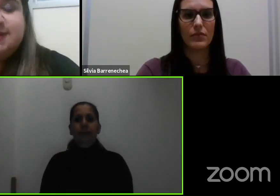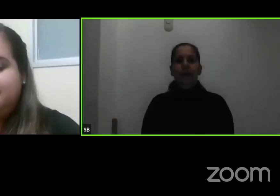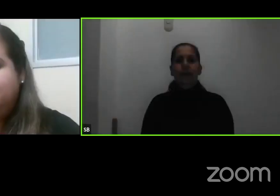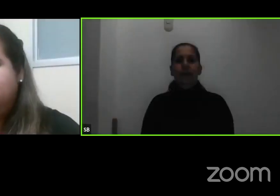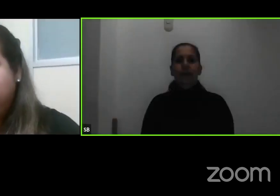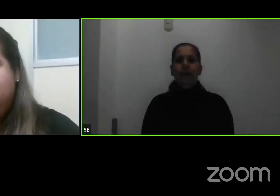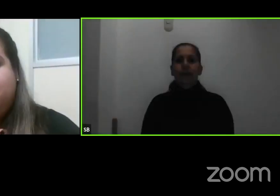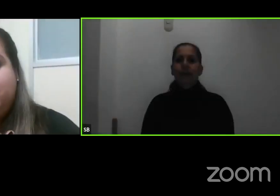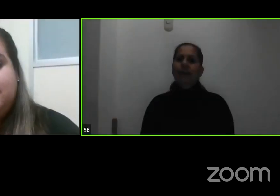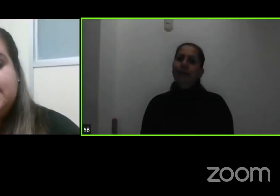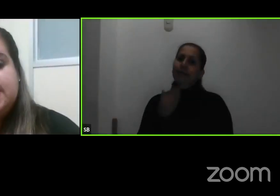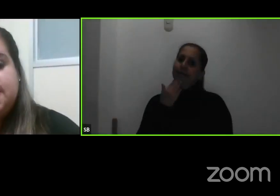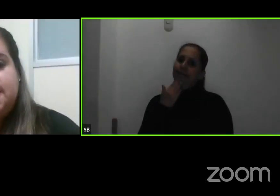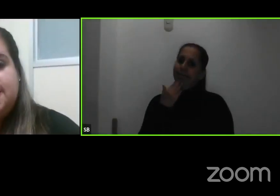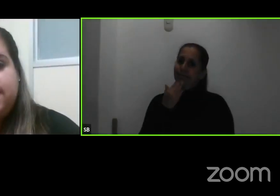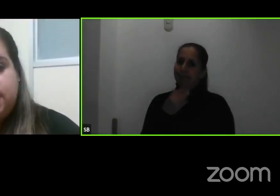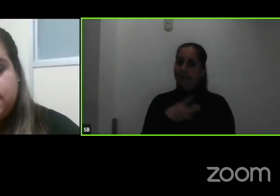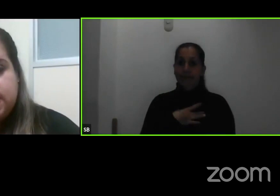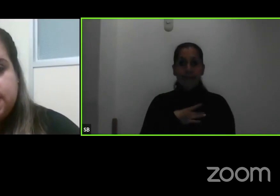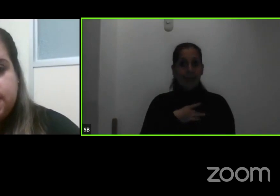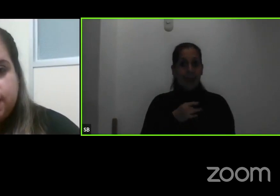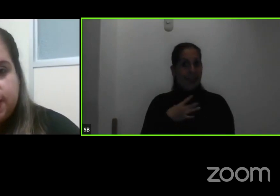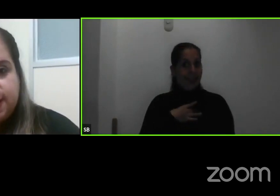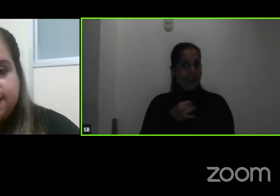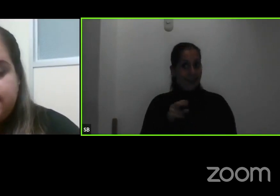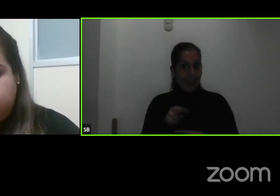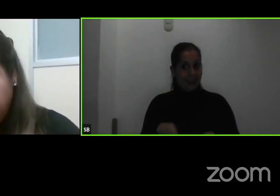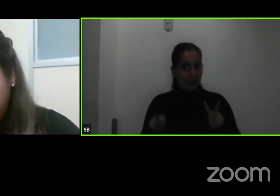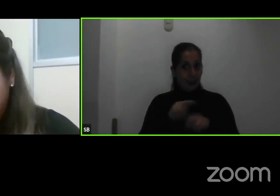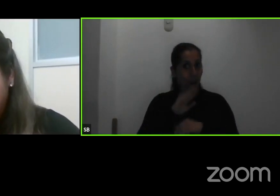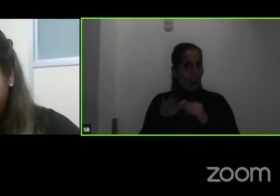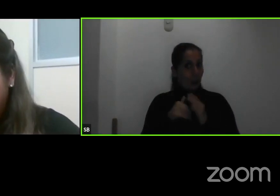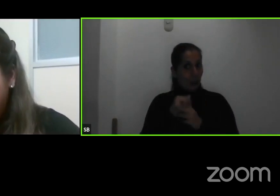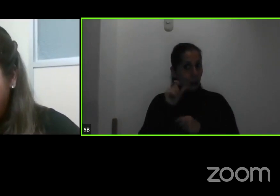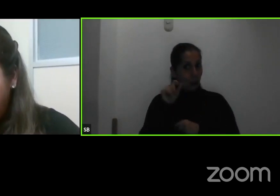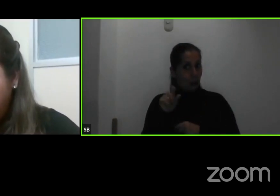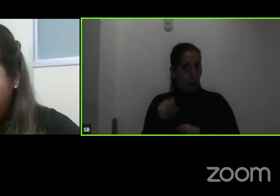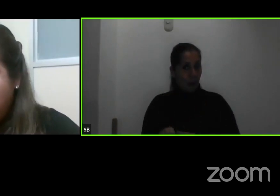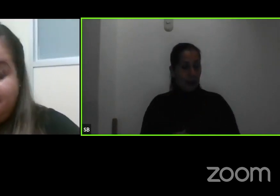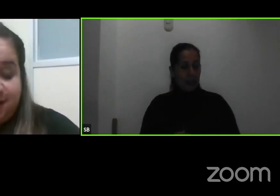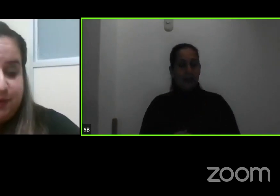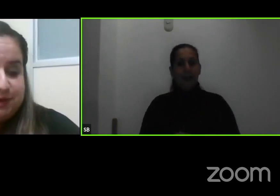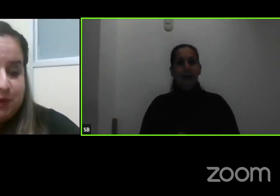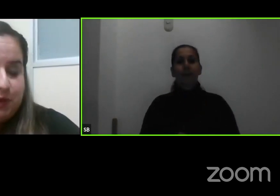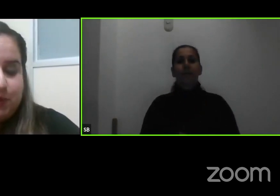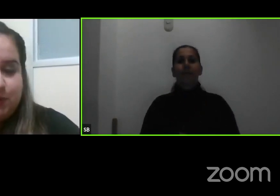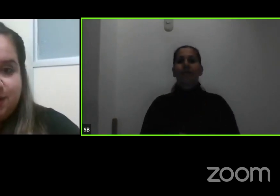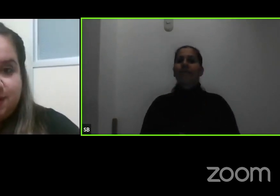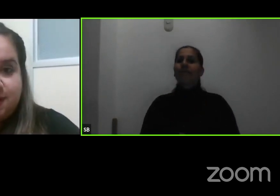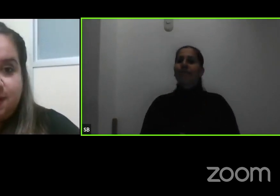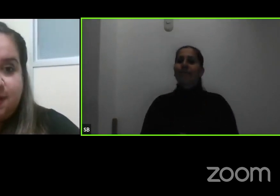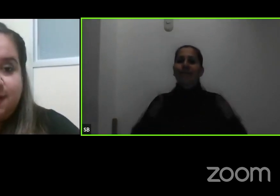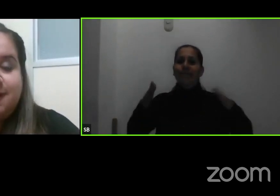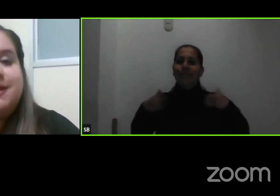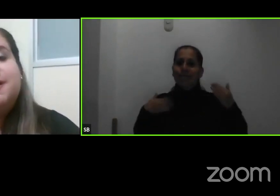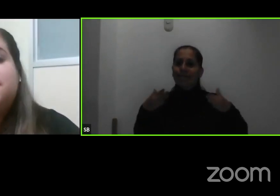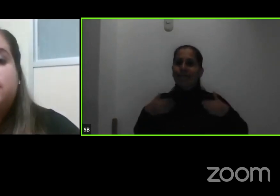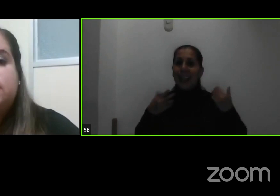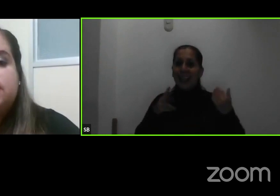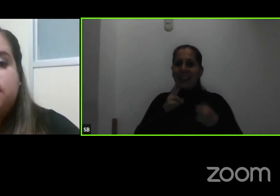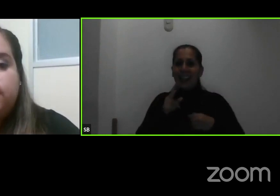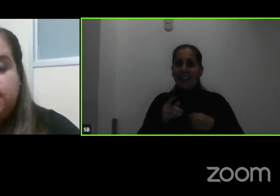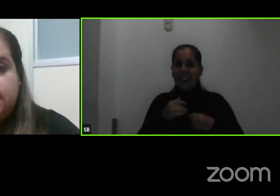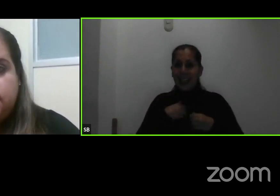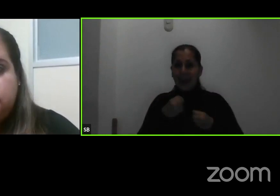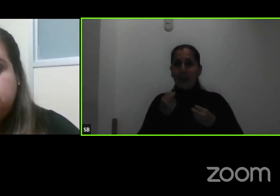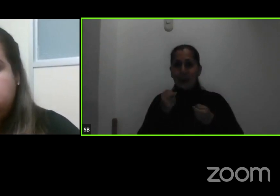muchas gracias y muy interesantes y valiosas todas las preguntas me alegra mucho que haya tantas